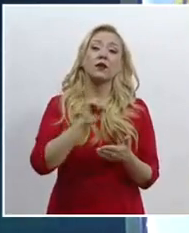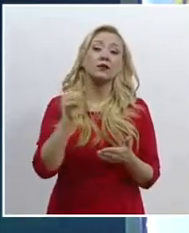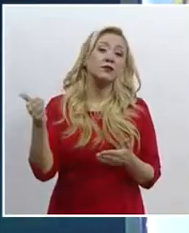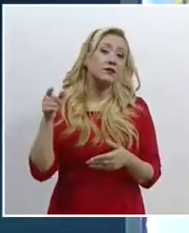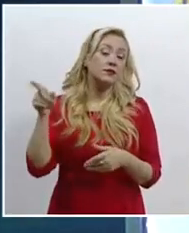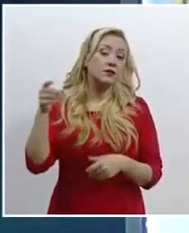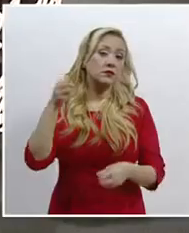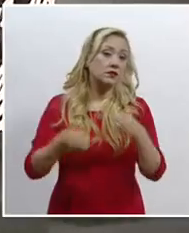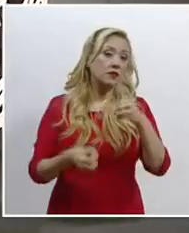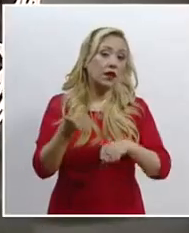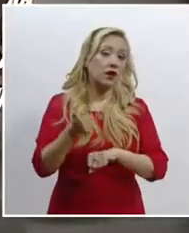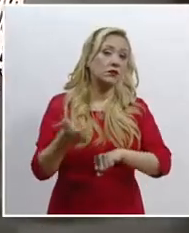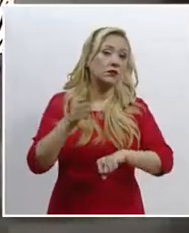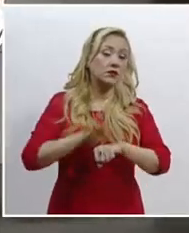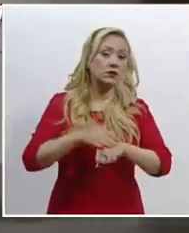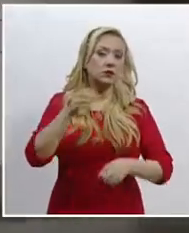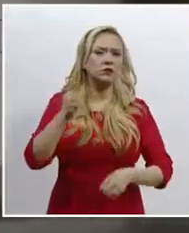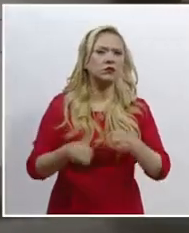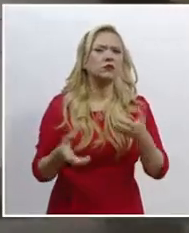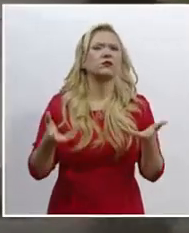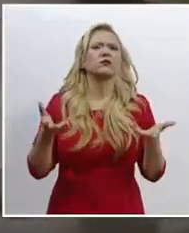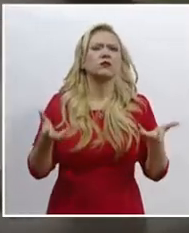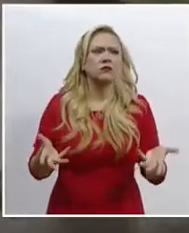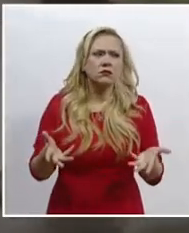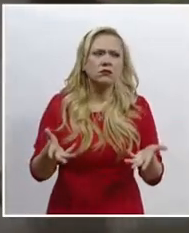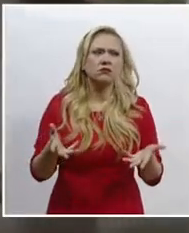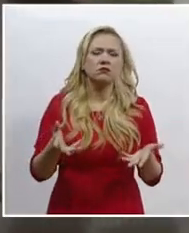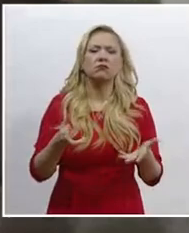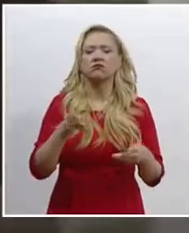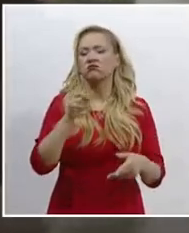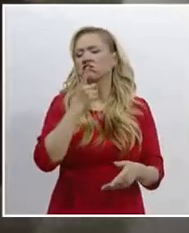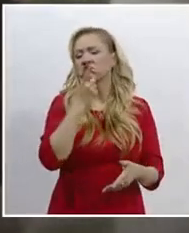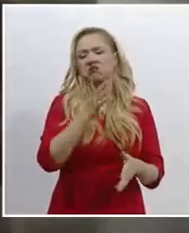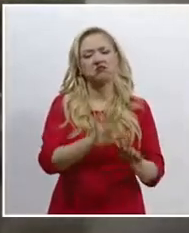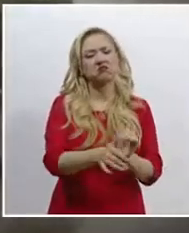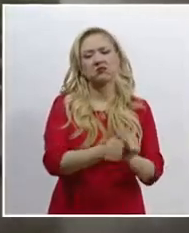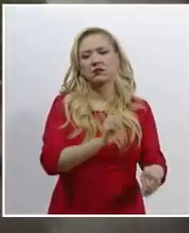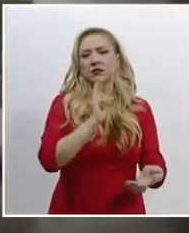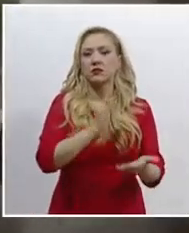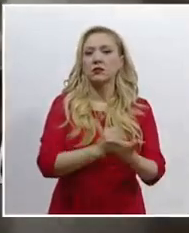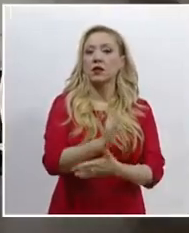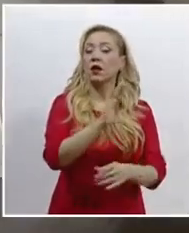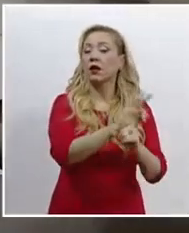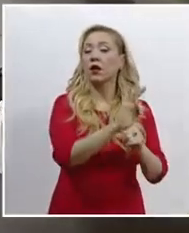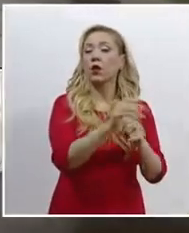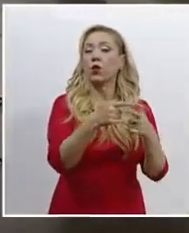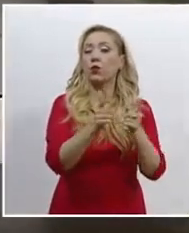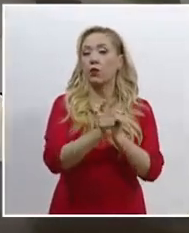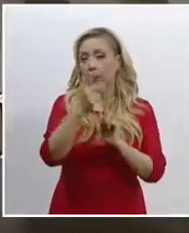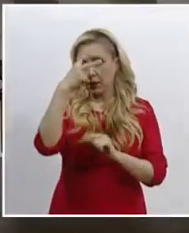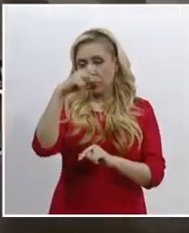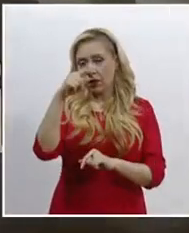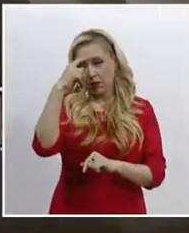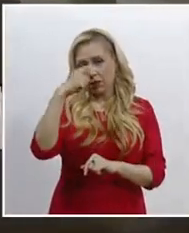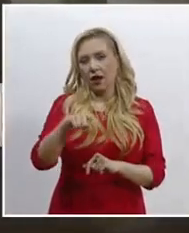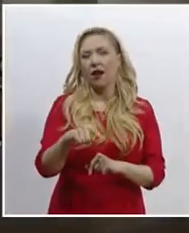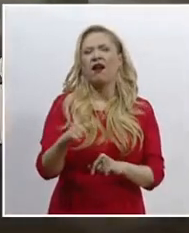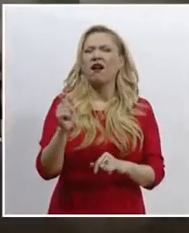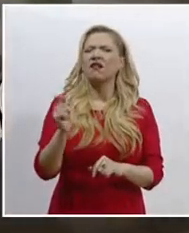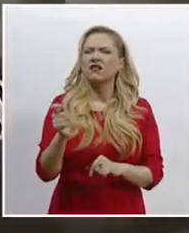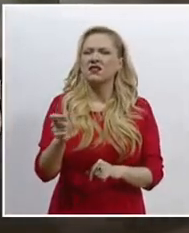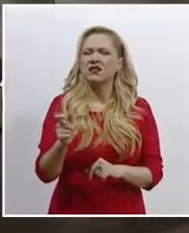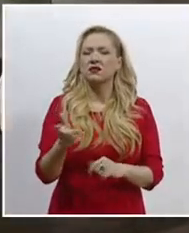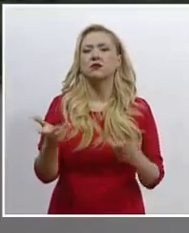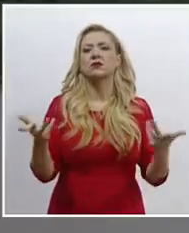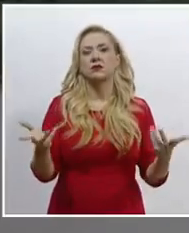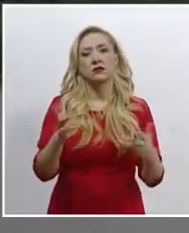Tribunal Federal de Justicia Administrativa revocó una resolución a favor de Grupo México, la cual suspendía las medidas de protección